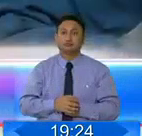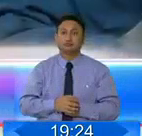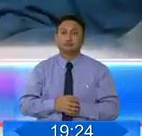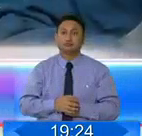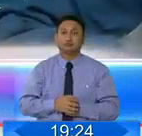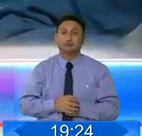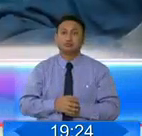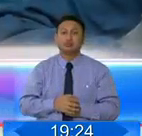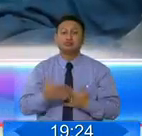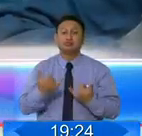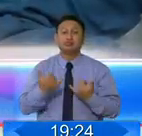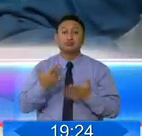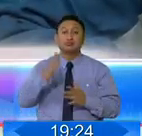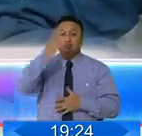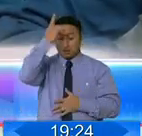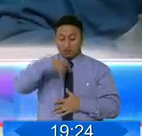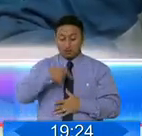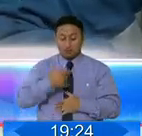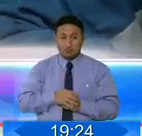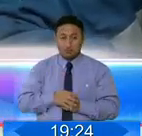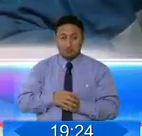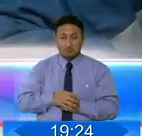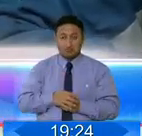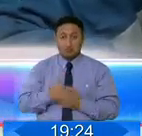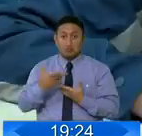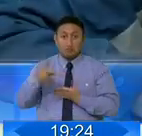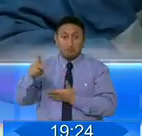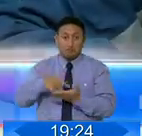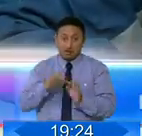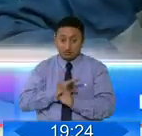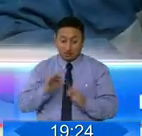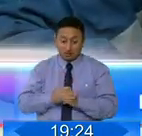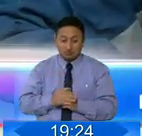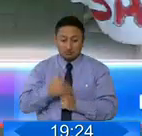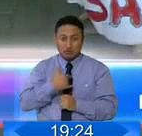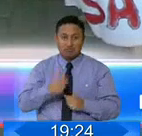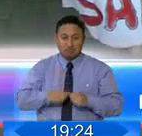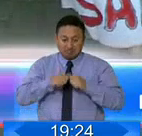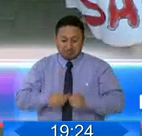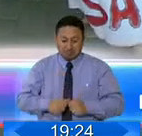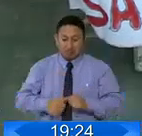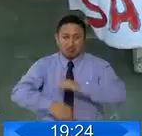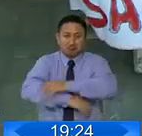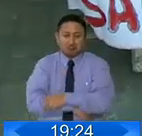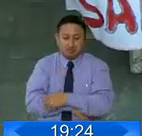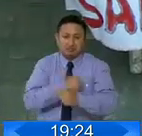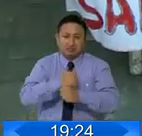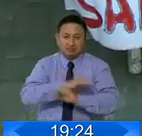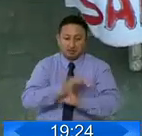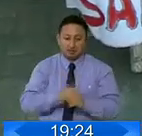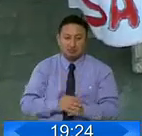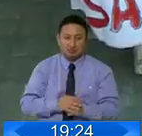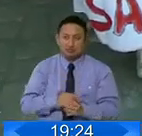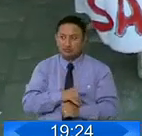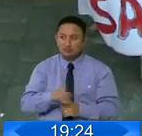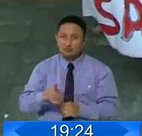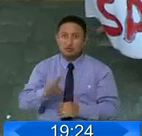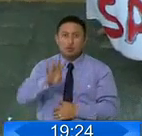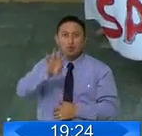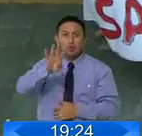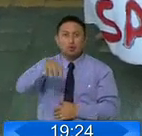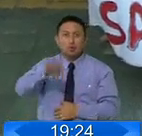Hemos decidido, si no se dan soluciones, acogernos a una huelga de hambre. Y es que hace 4 meses que no reciben sus